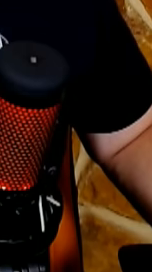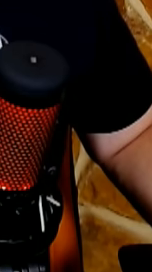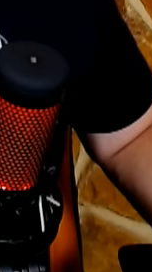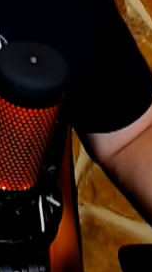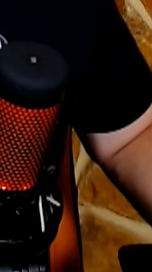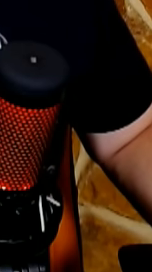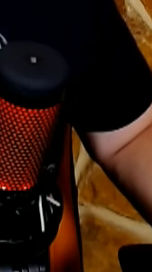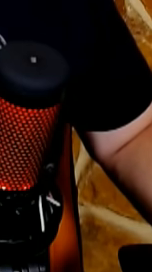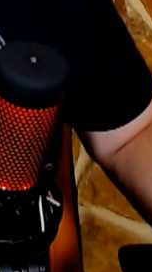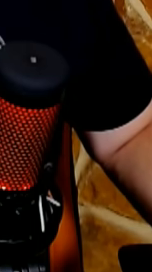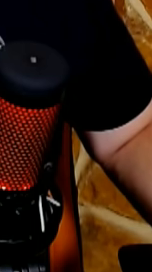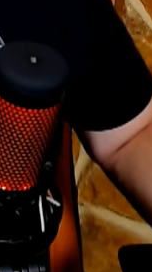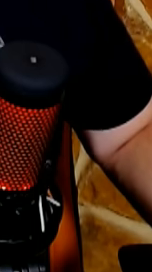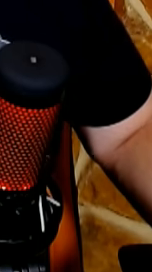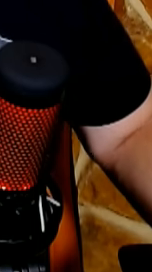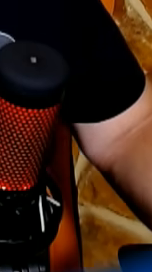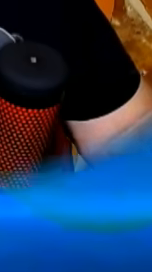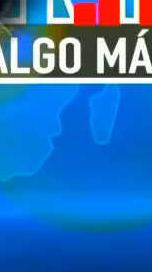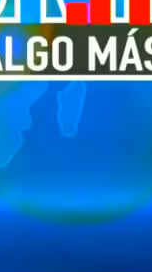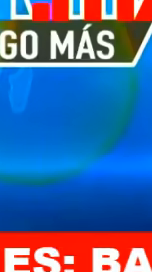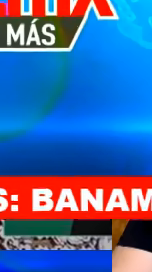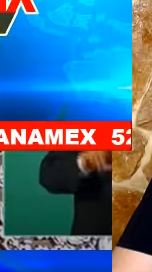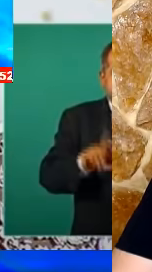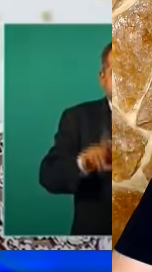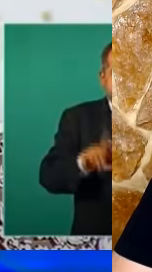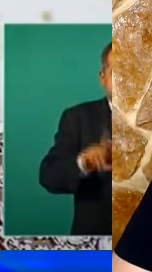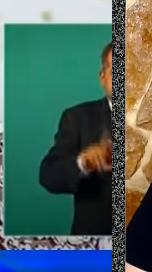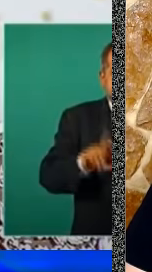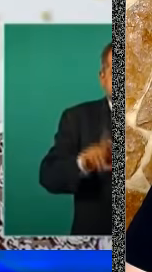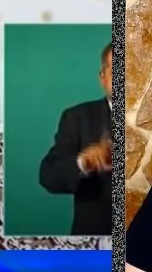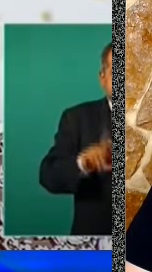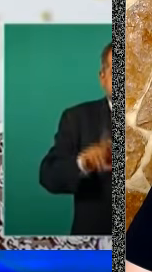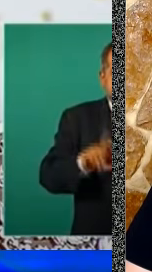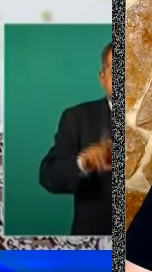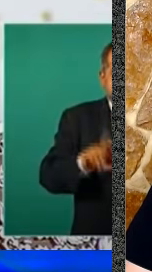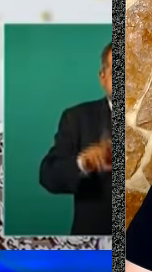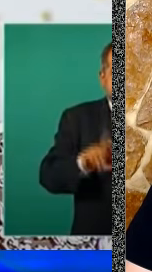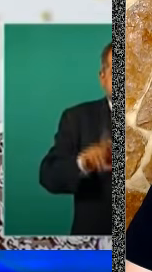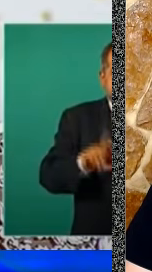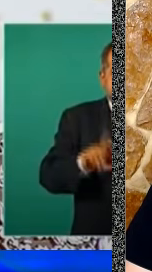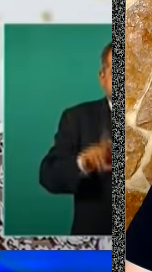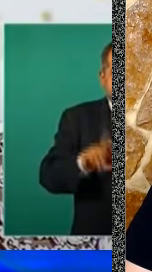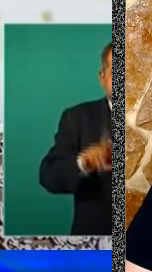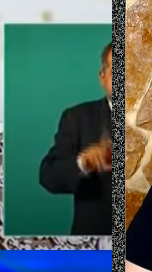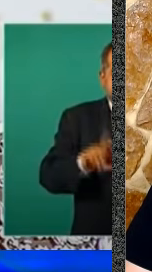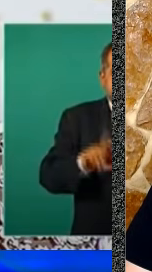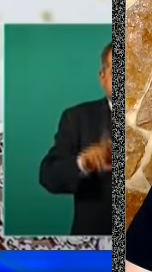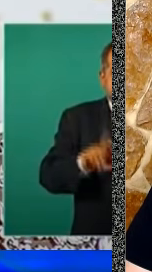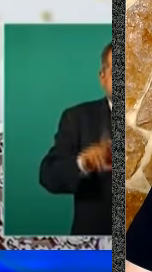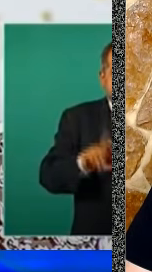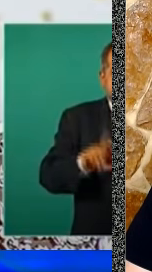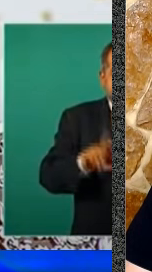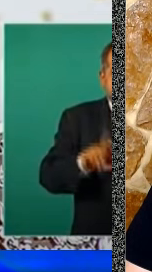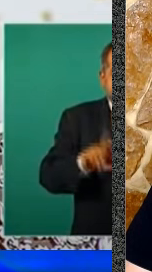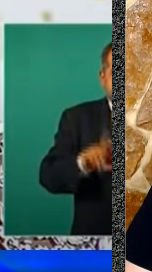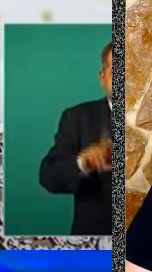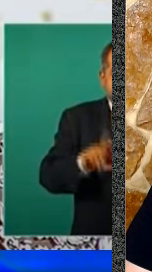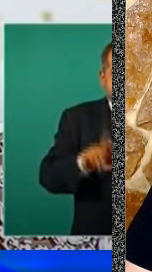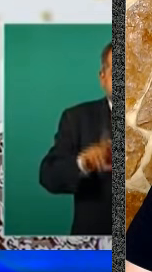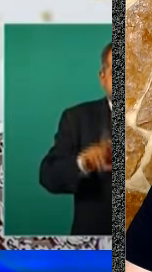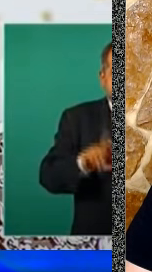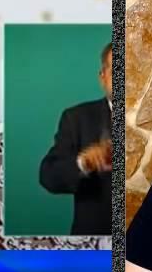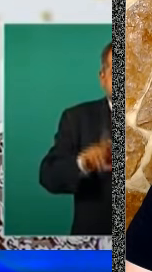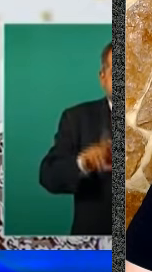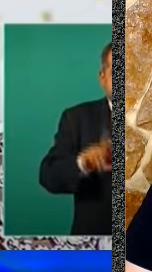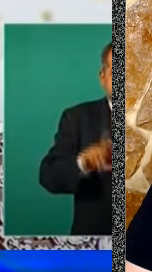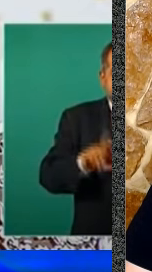compañías dejen de abusar ahora sí hacia todos los mexicanos que constantemente lo hacen de una forma